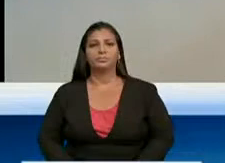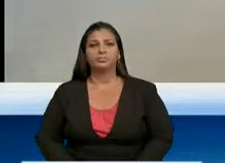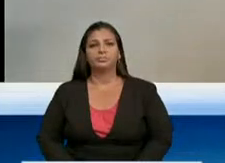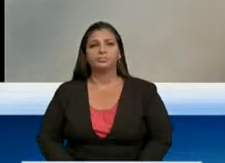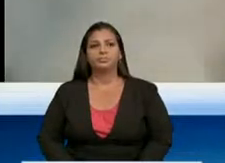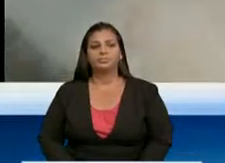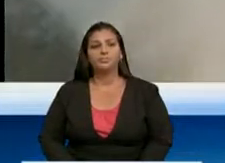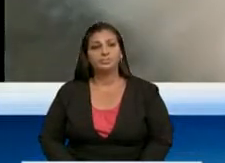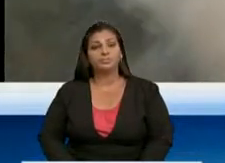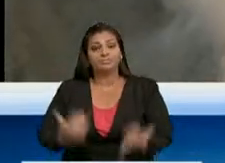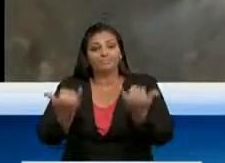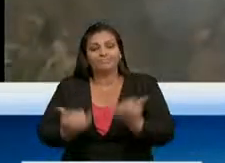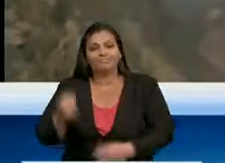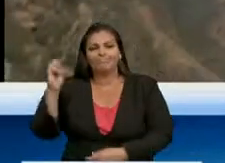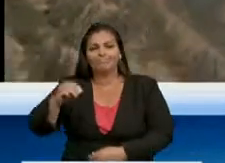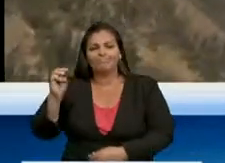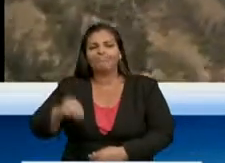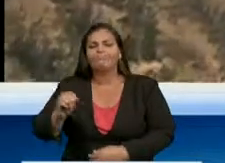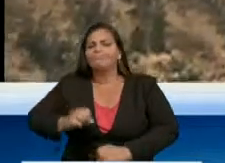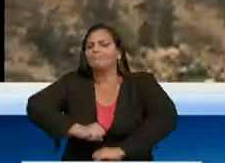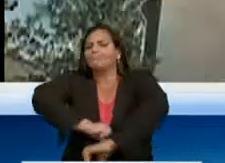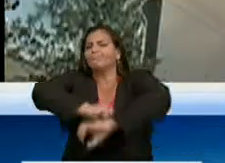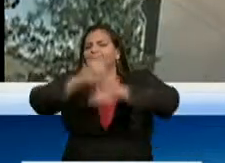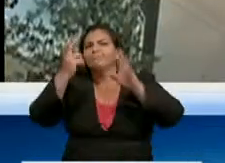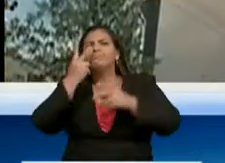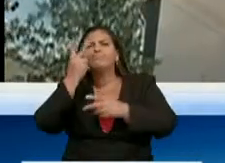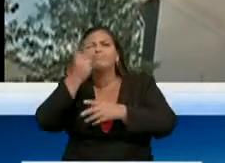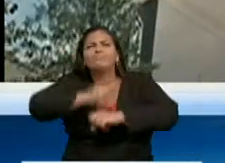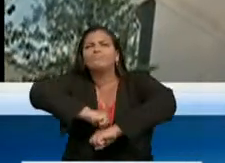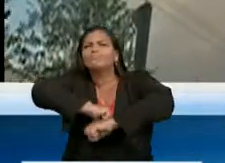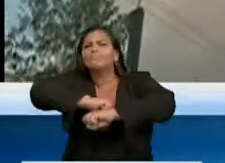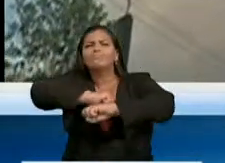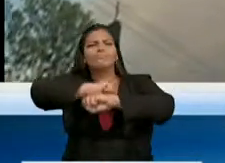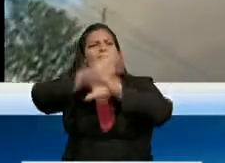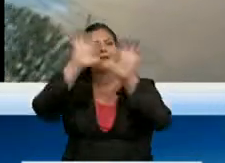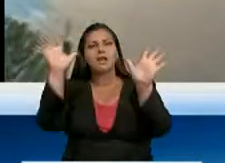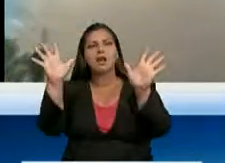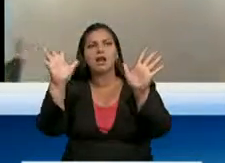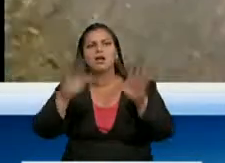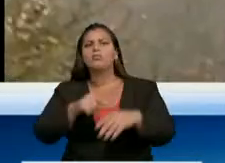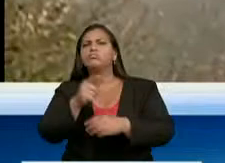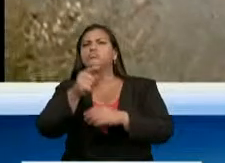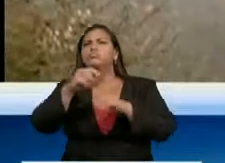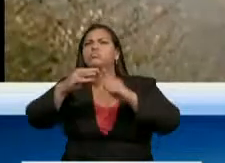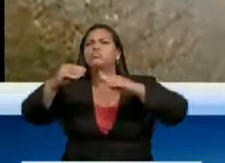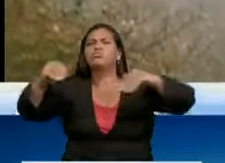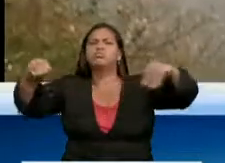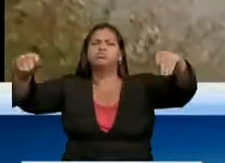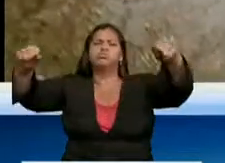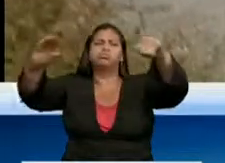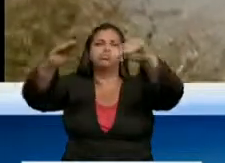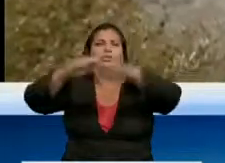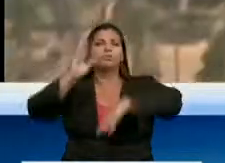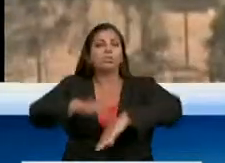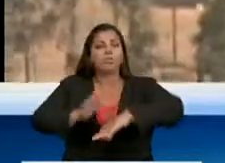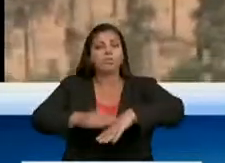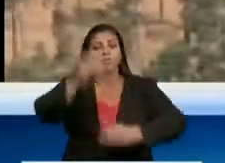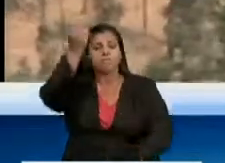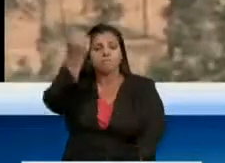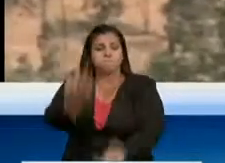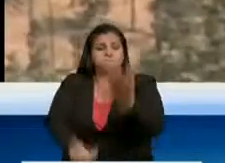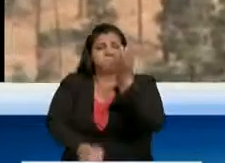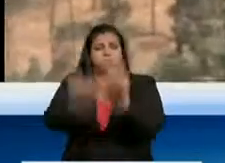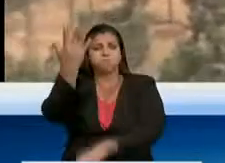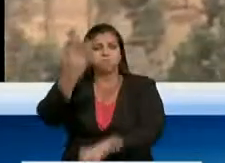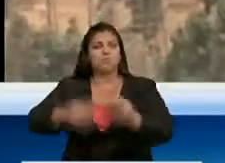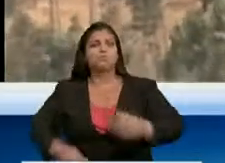La mañana de este martes, una nube de humo se divisaba desde varias zonas de la capital ecuatoriana. Las llamas alcanzaban varios metros de altura en el